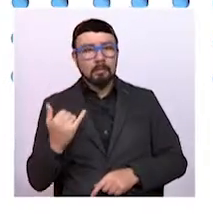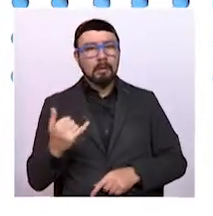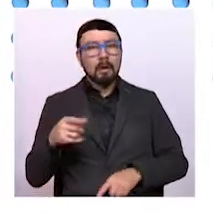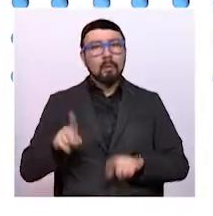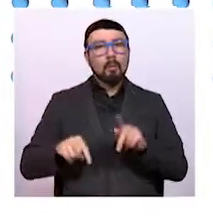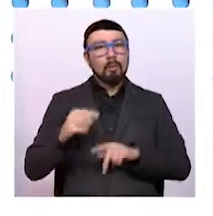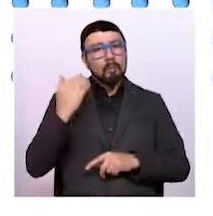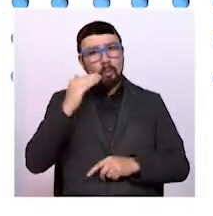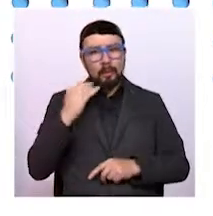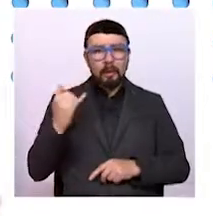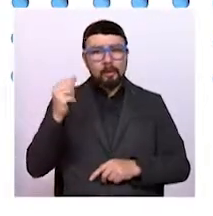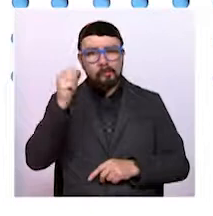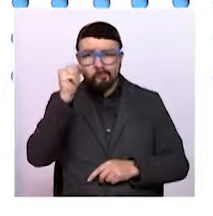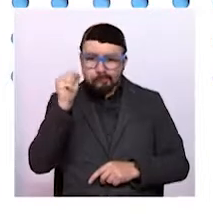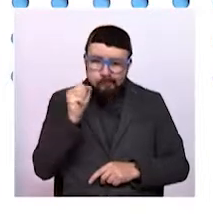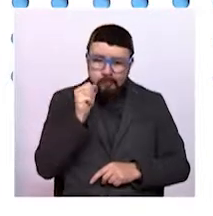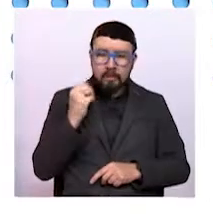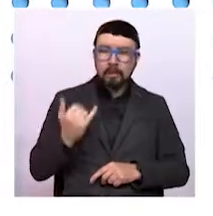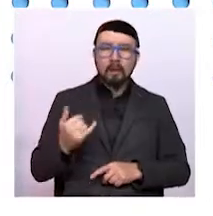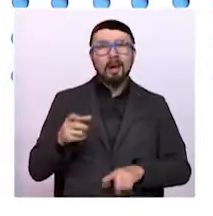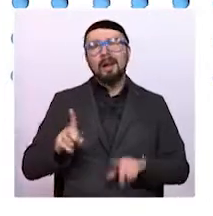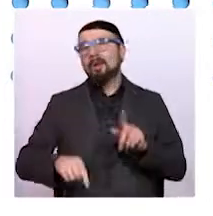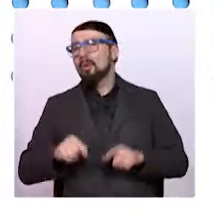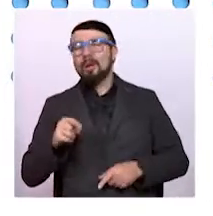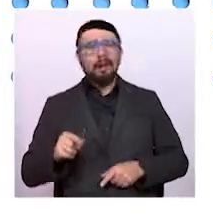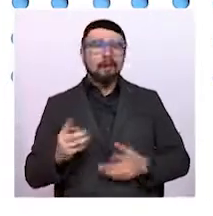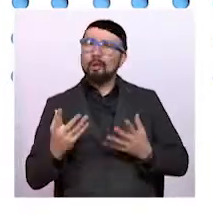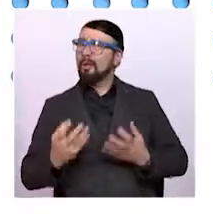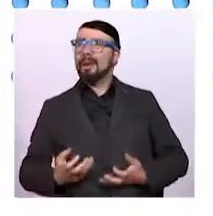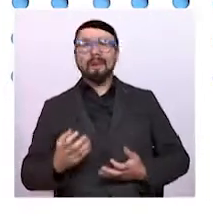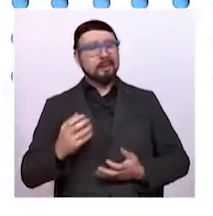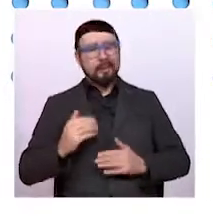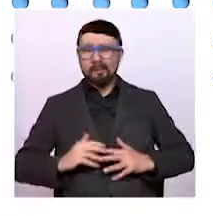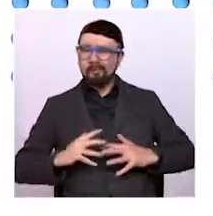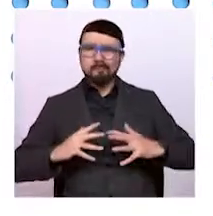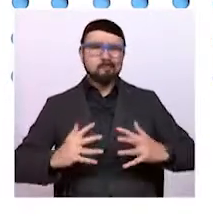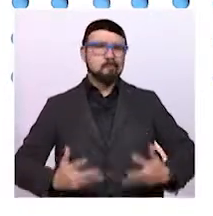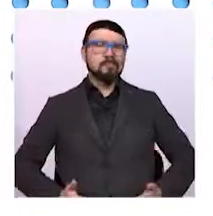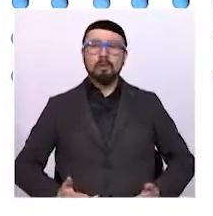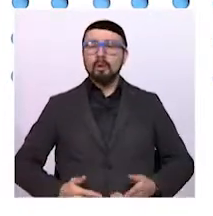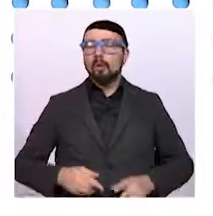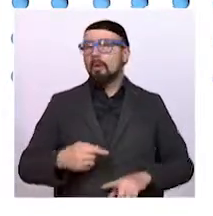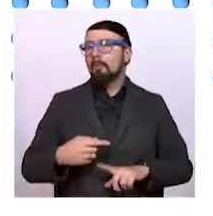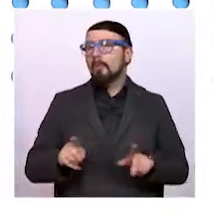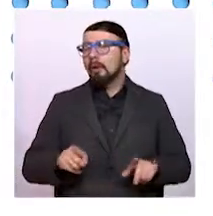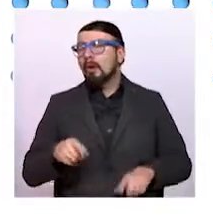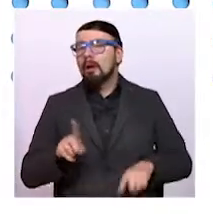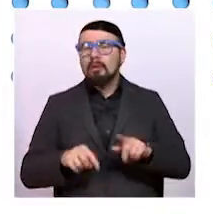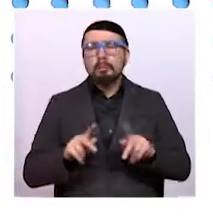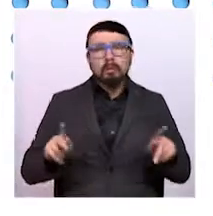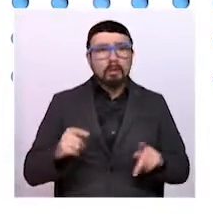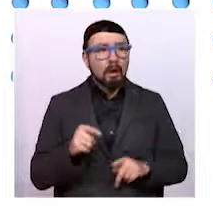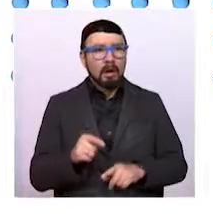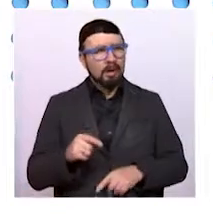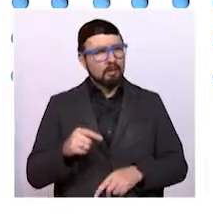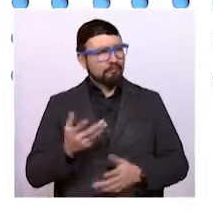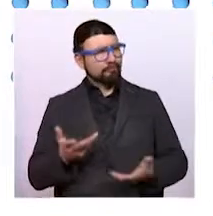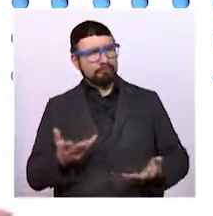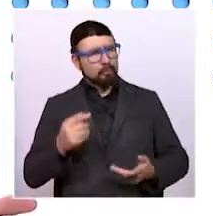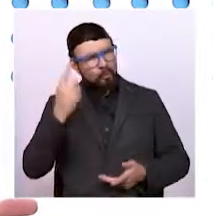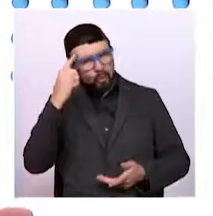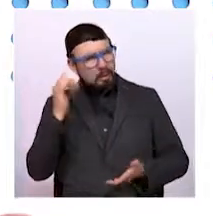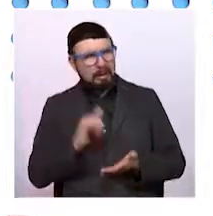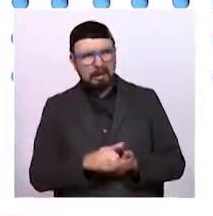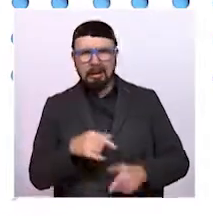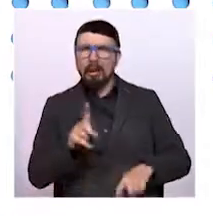en colombia y fueron embarazos no deseados muchas personas tienen muchos mitos acerca del embarazo acerca de